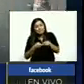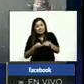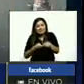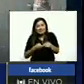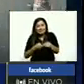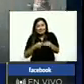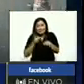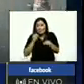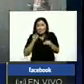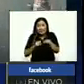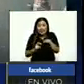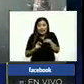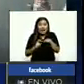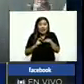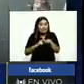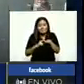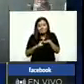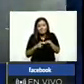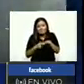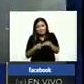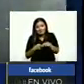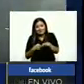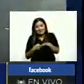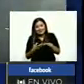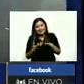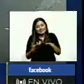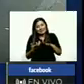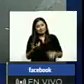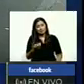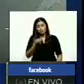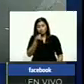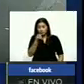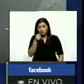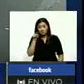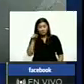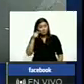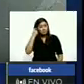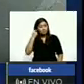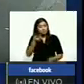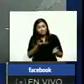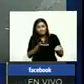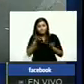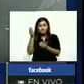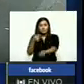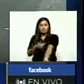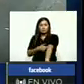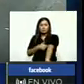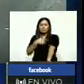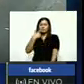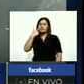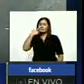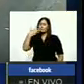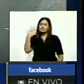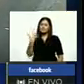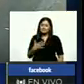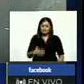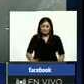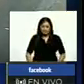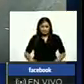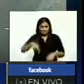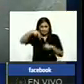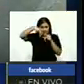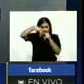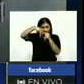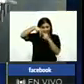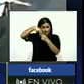sostenerse cayendo bajo el autobús. Según las autoridades, el estudiante fue llevado a un hospital con lesiones graves en las piernas. El conductor